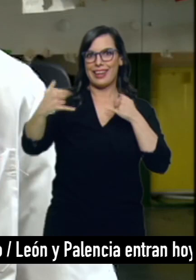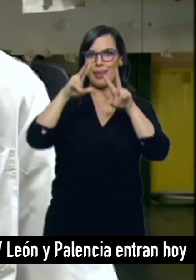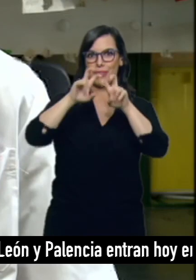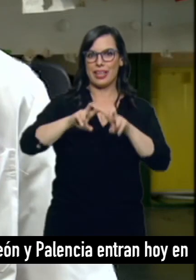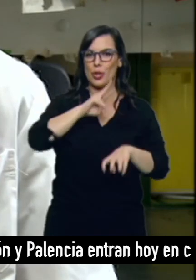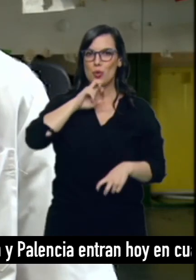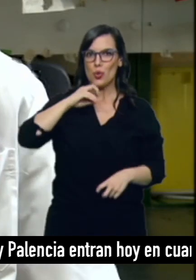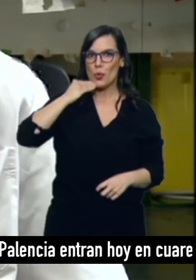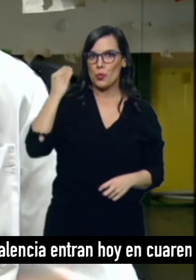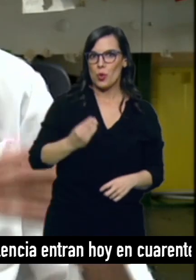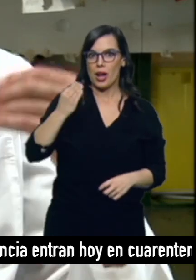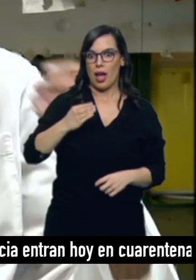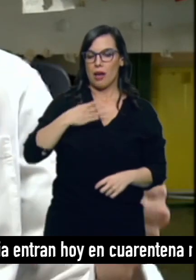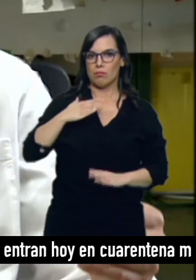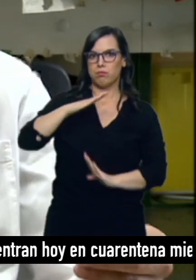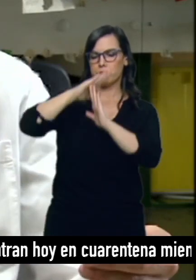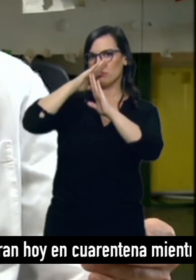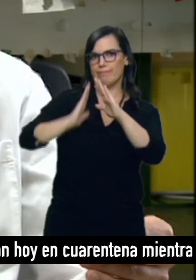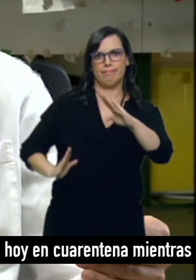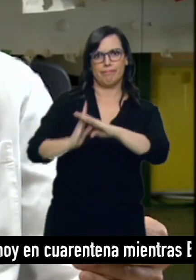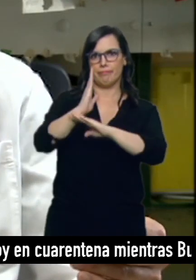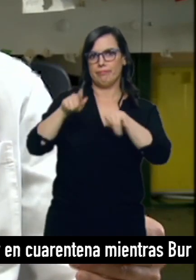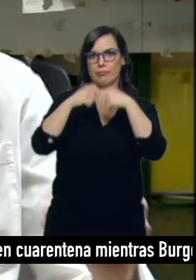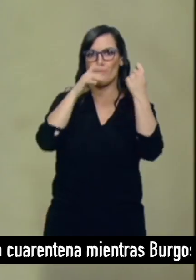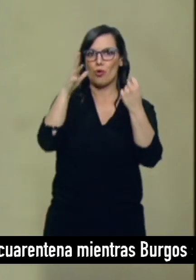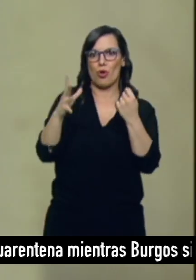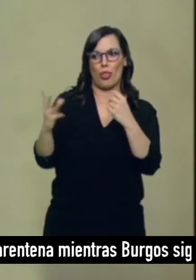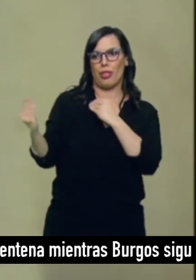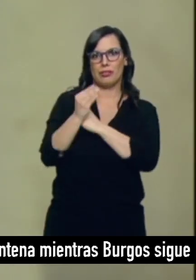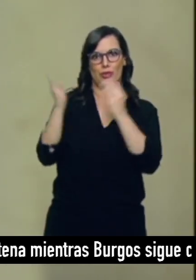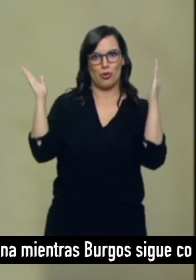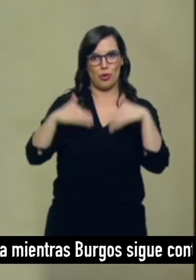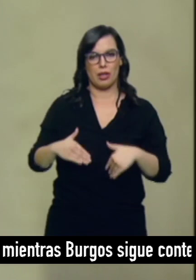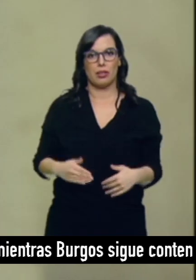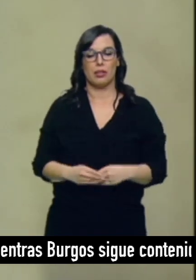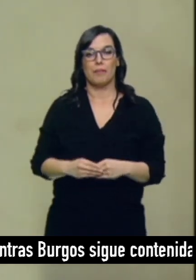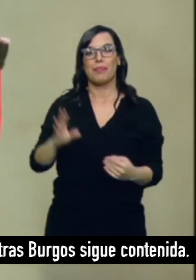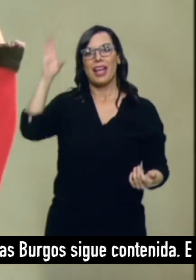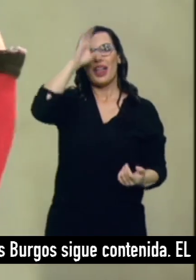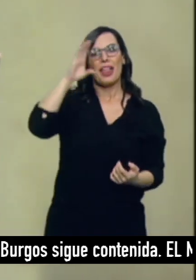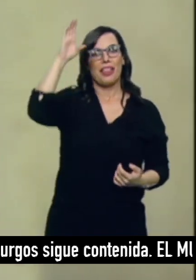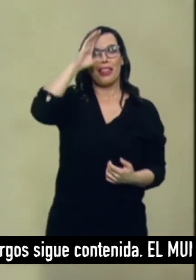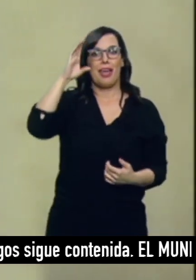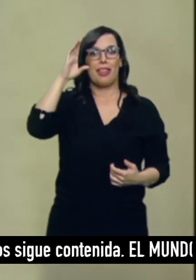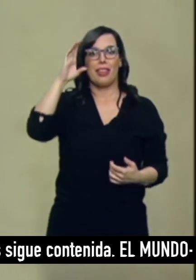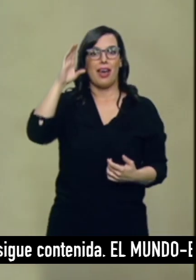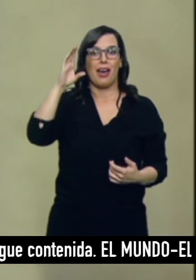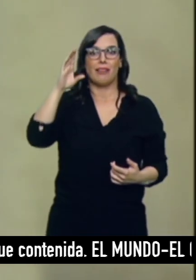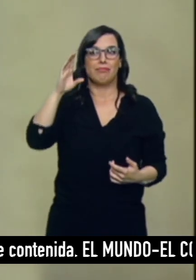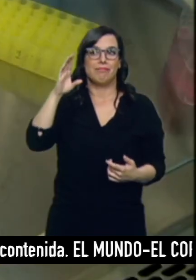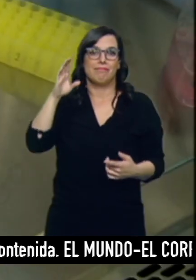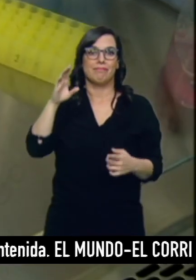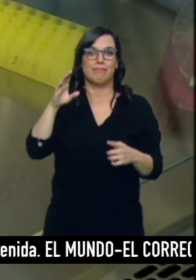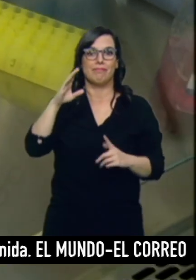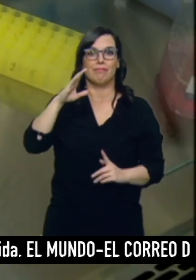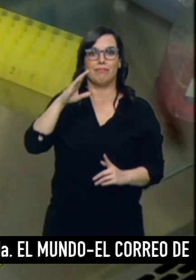muy valiosas simplemente por no conseguir una financiación. La ciencia no entiende de cortes. Tú no puedes